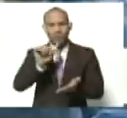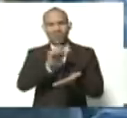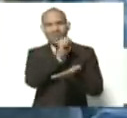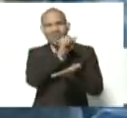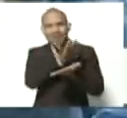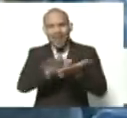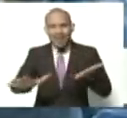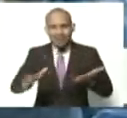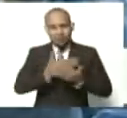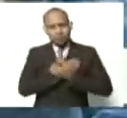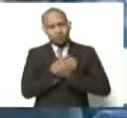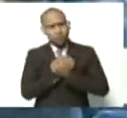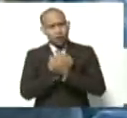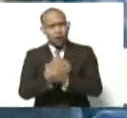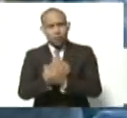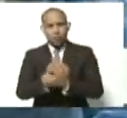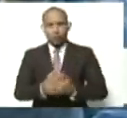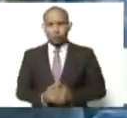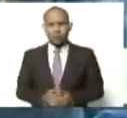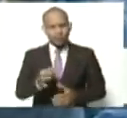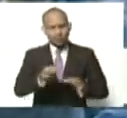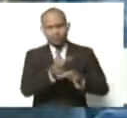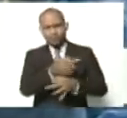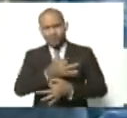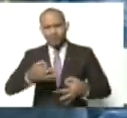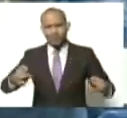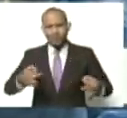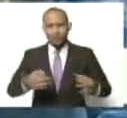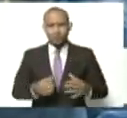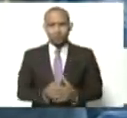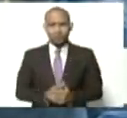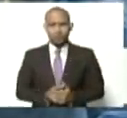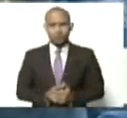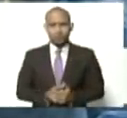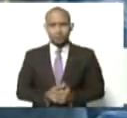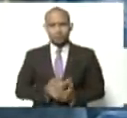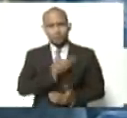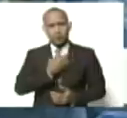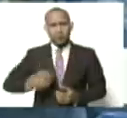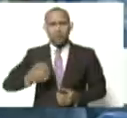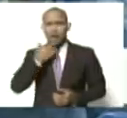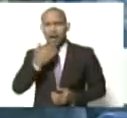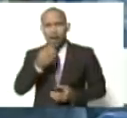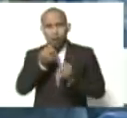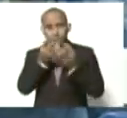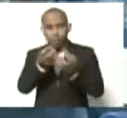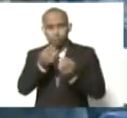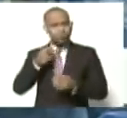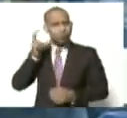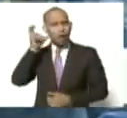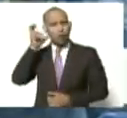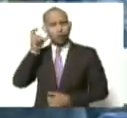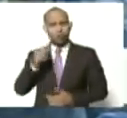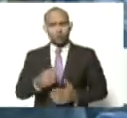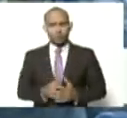manera amorosa, gratuita y de calidad. Adelante, presidente, si quiere hacer algún comentario, le escuchamos.